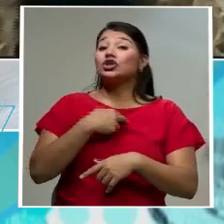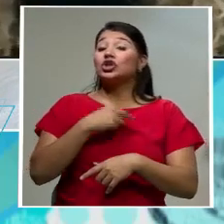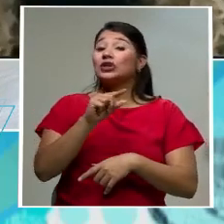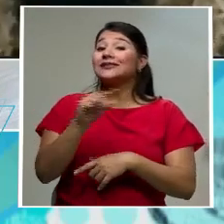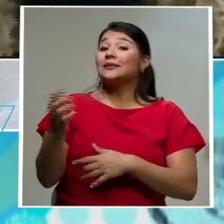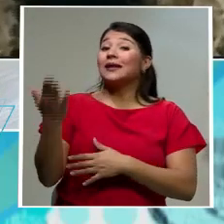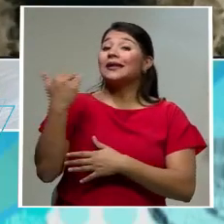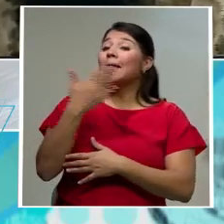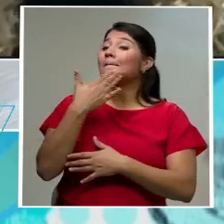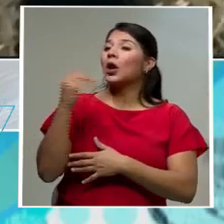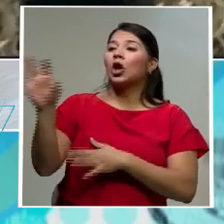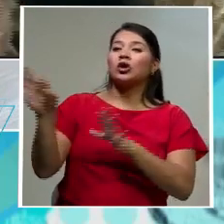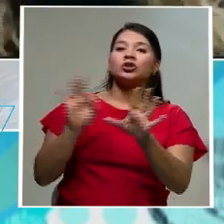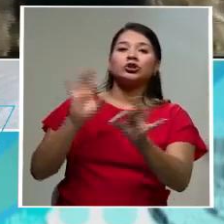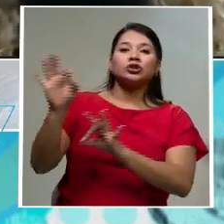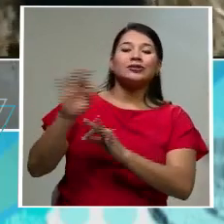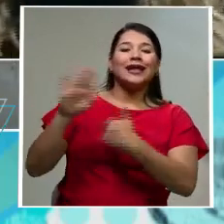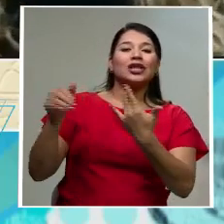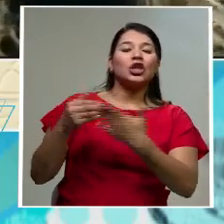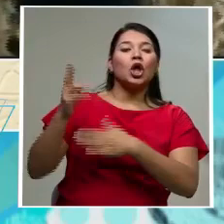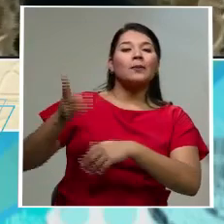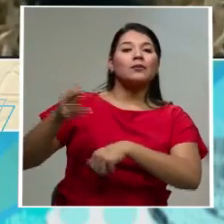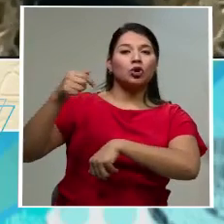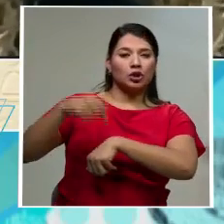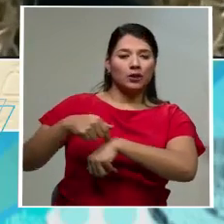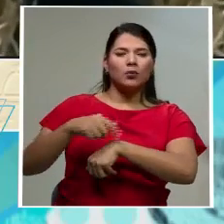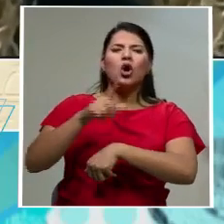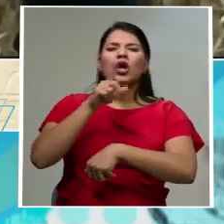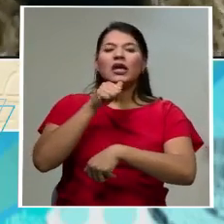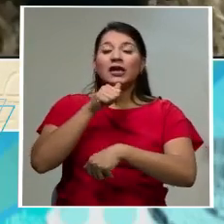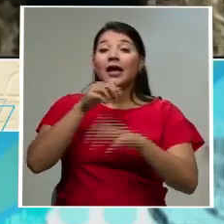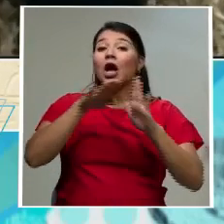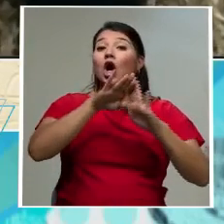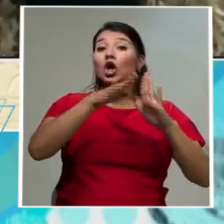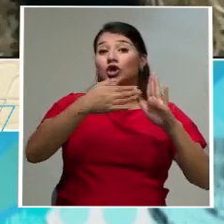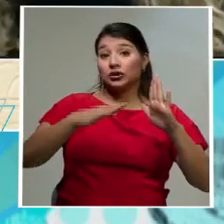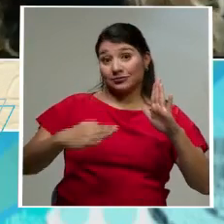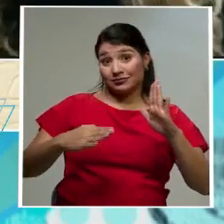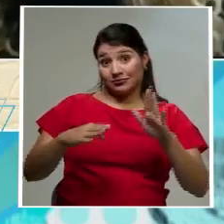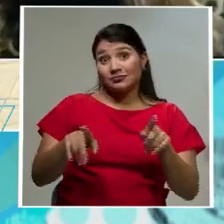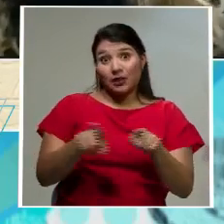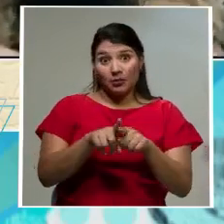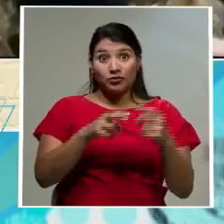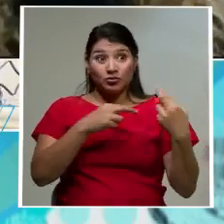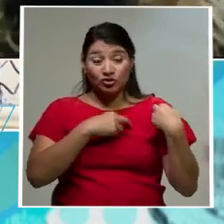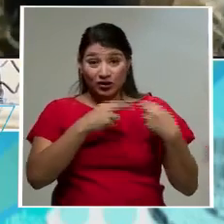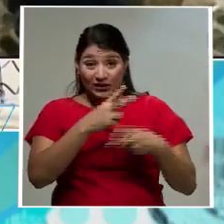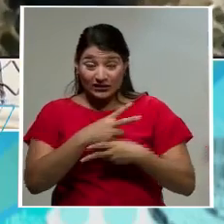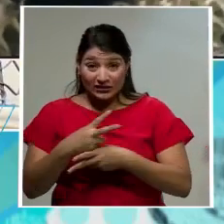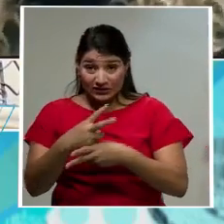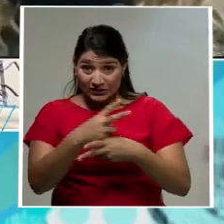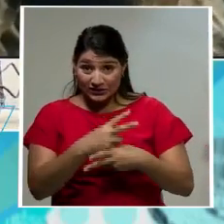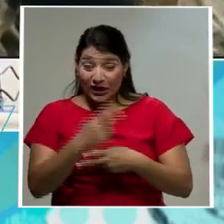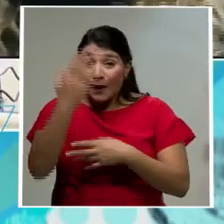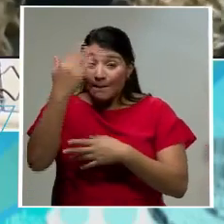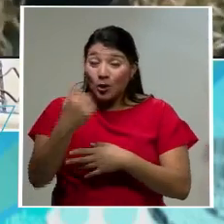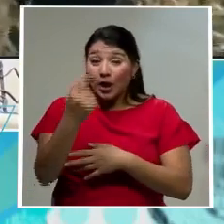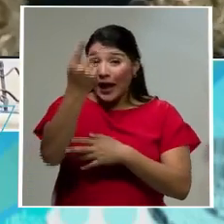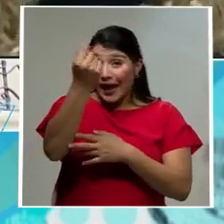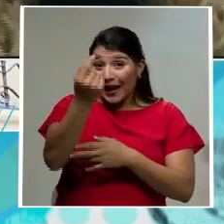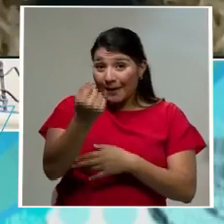la responsabilidad de fiscalizar, porque los costos y todo el contexto del proyecto y